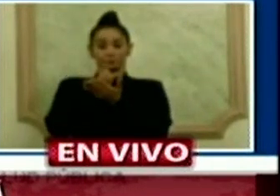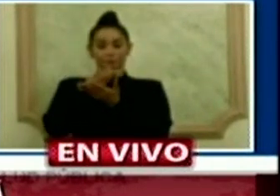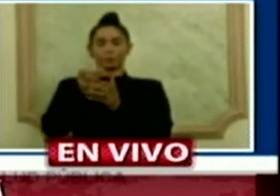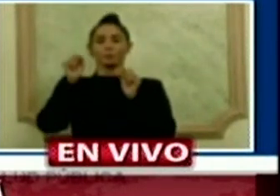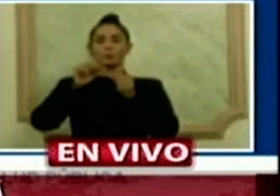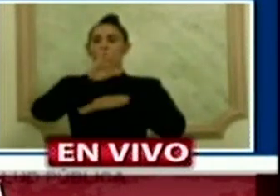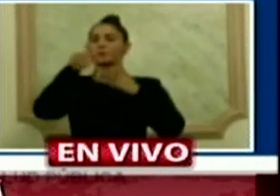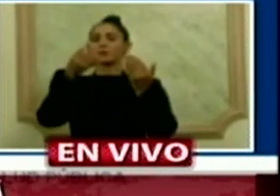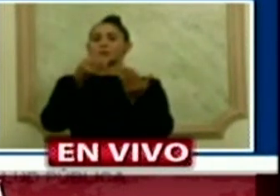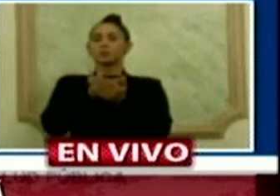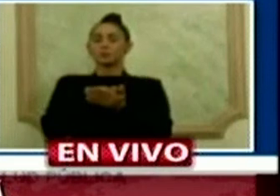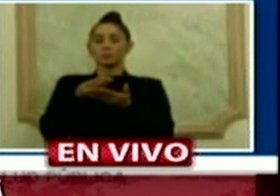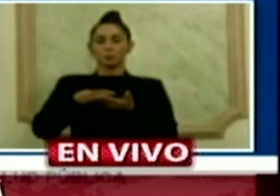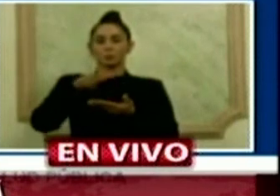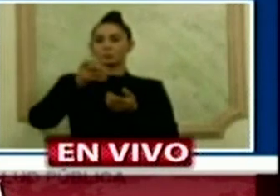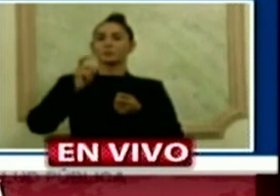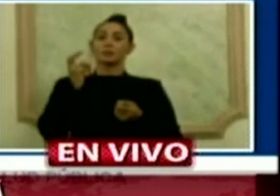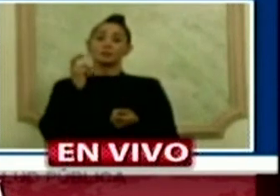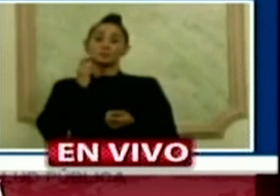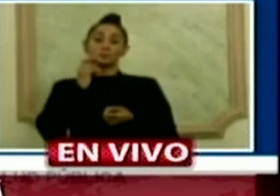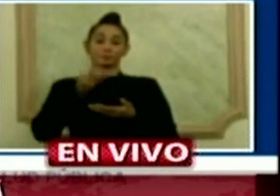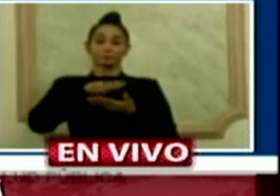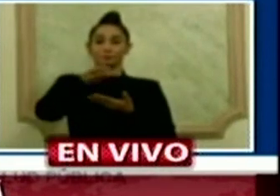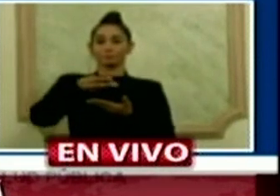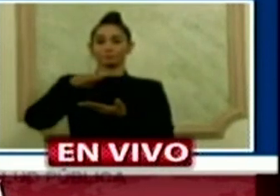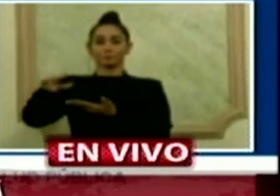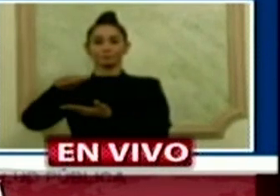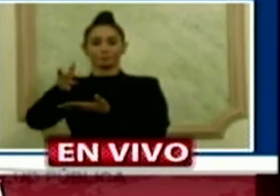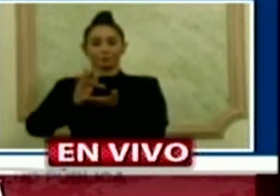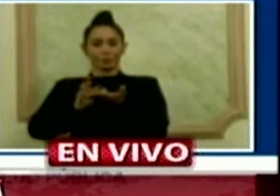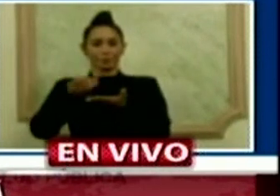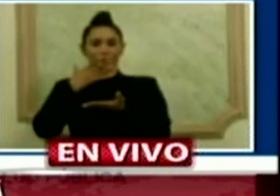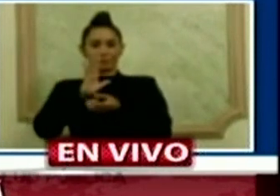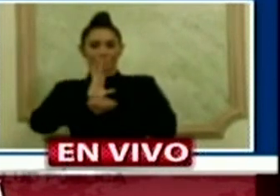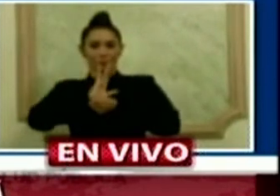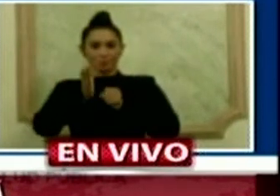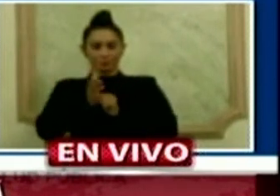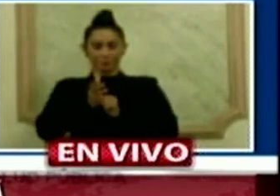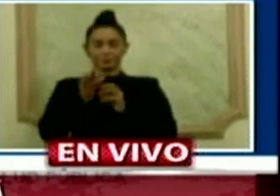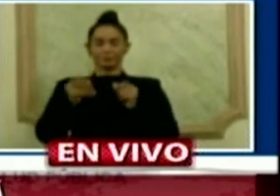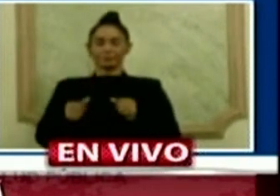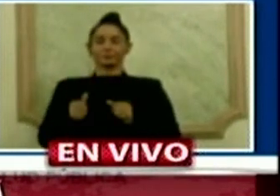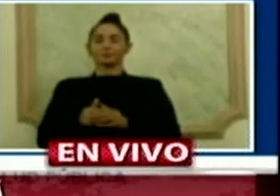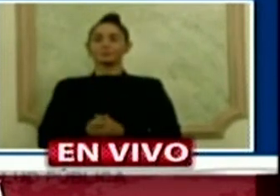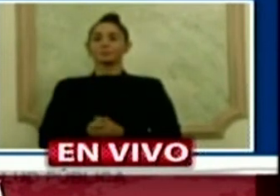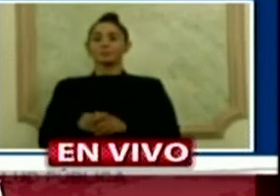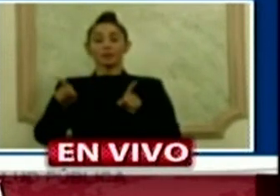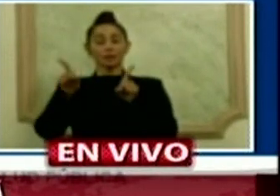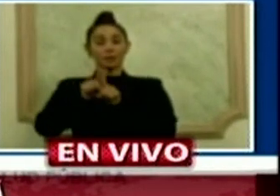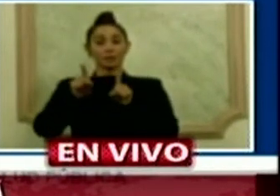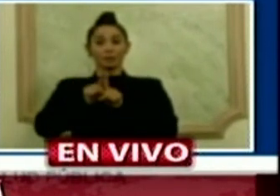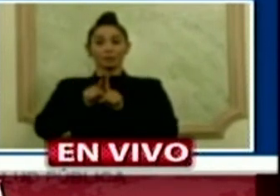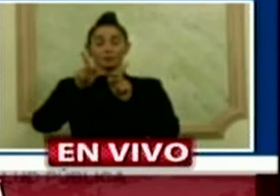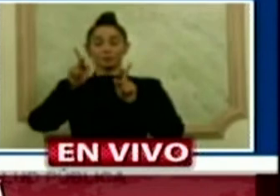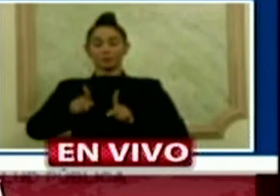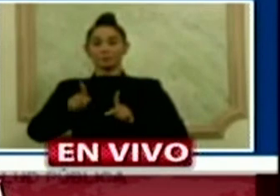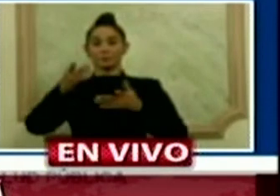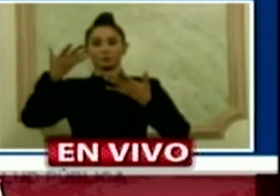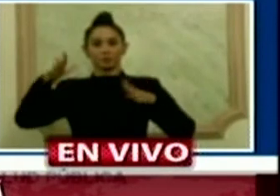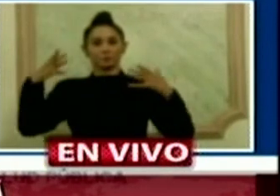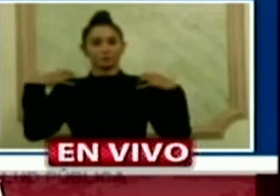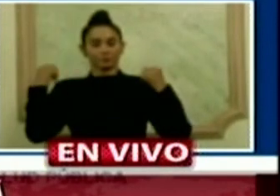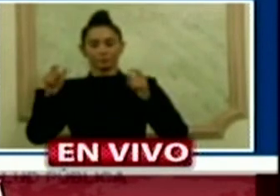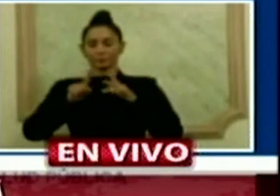población, así como la resolución ministerial para el alta médica a pacientes afectados.